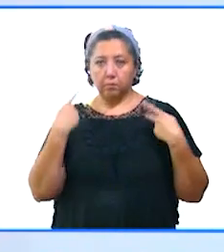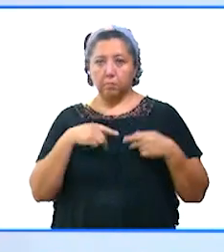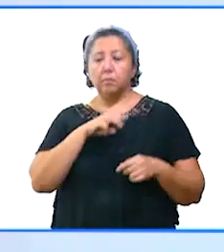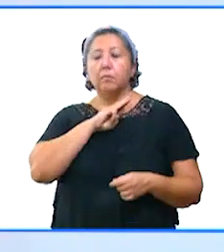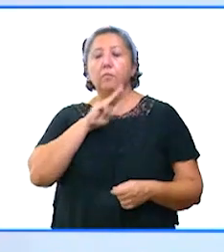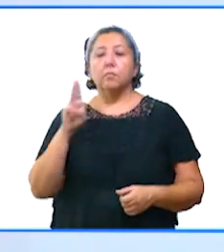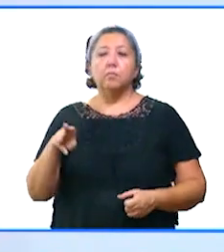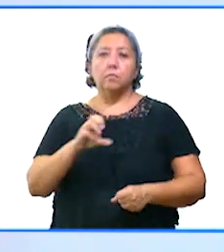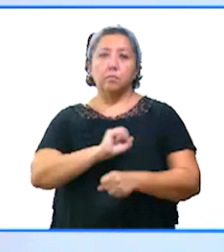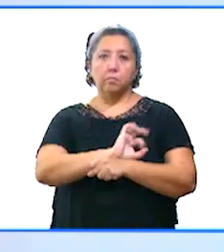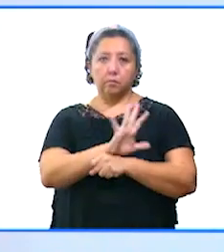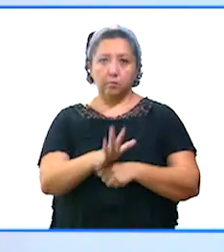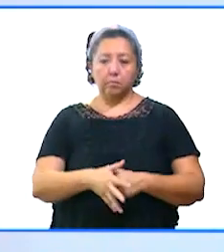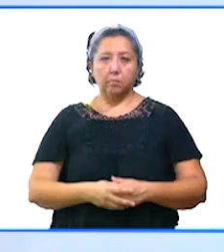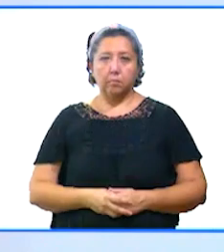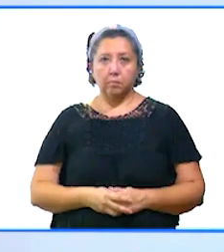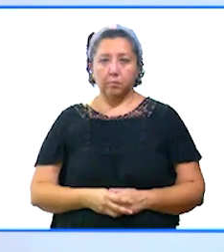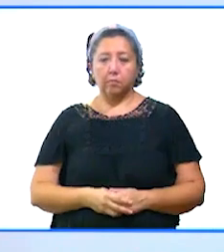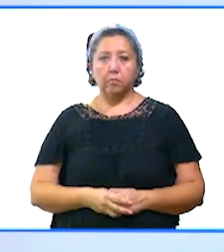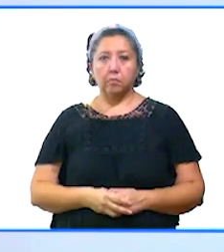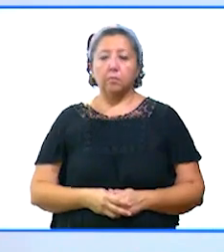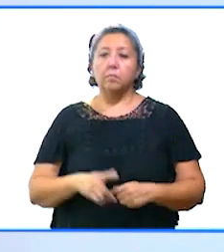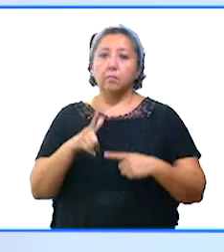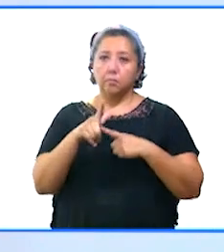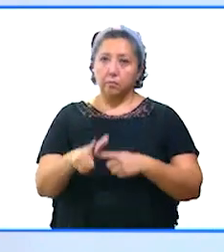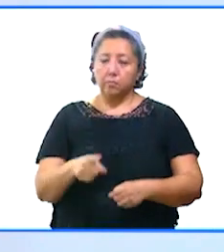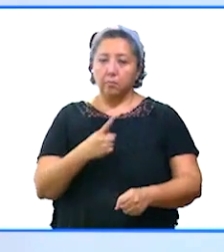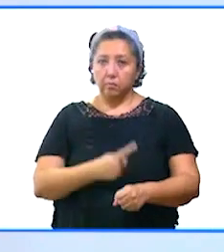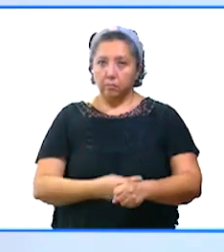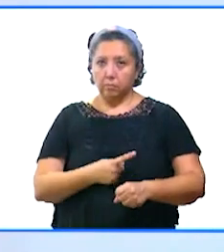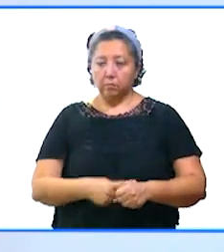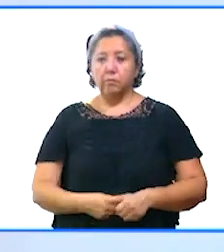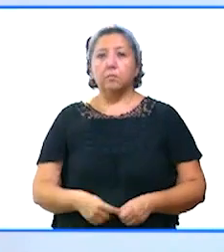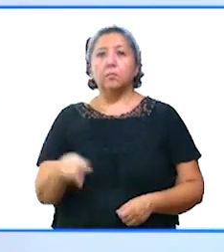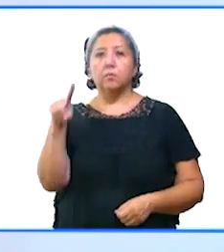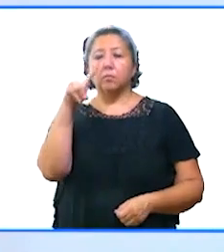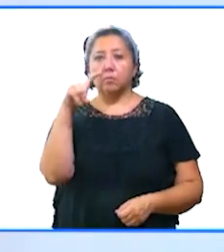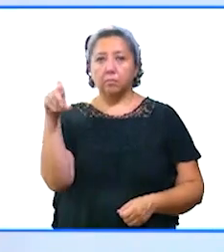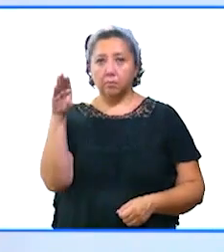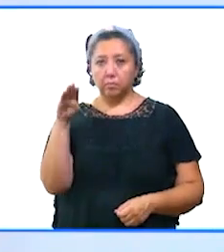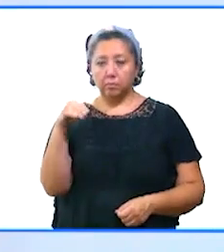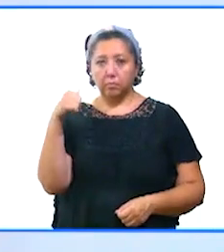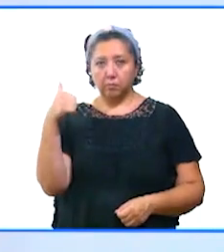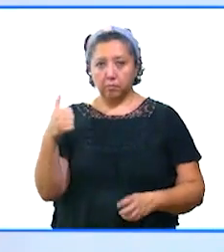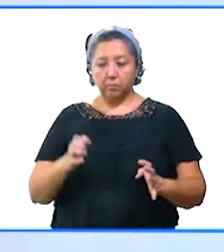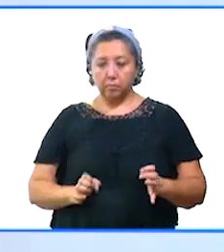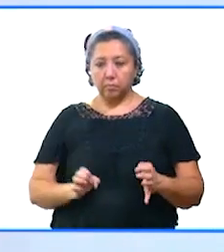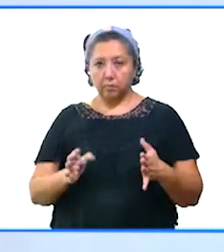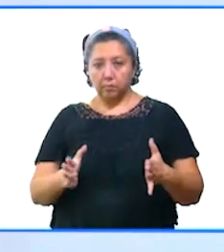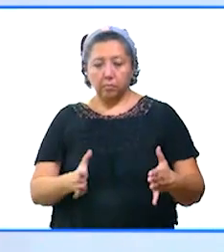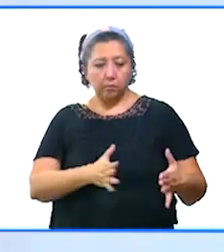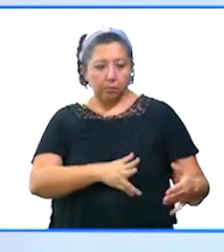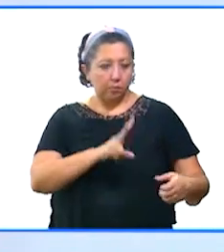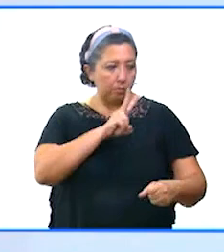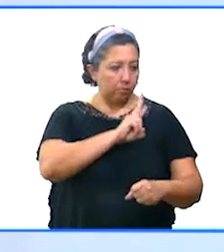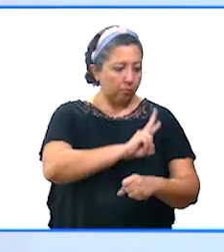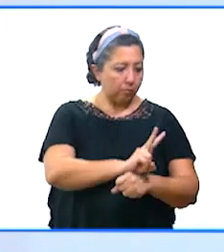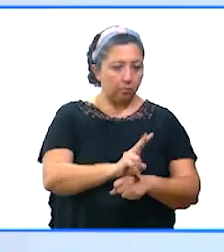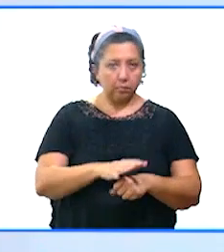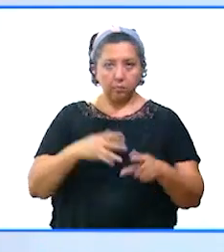personas fallecidas a causa del coronavirus. De los casos activos, 196 están estables,